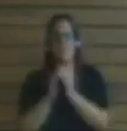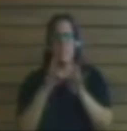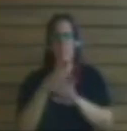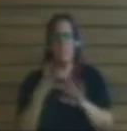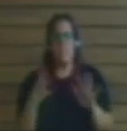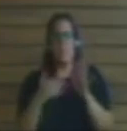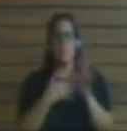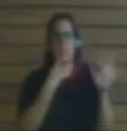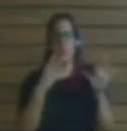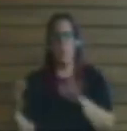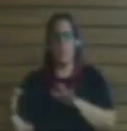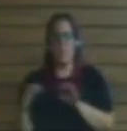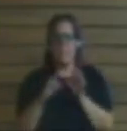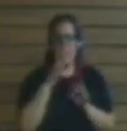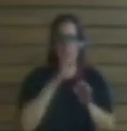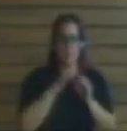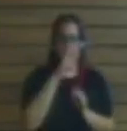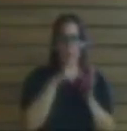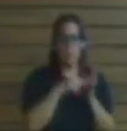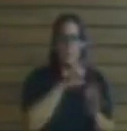septiembre de 2014 y septiembre de